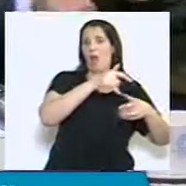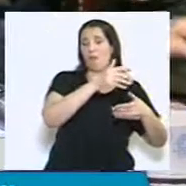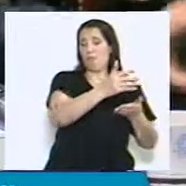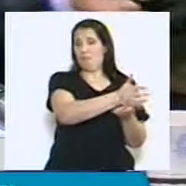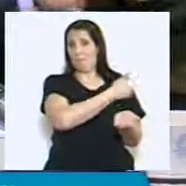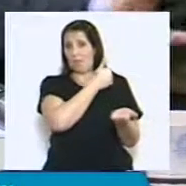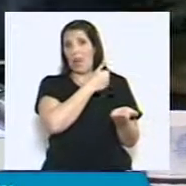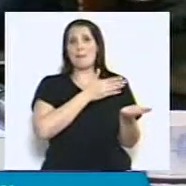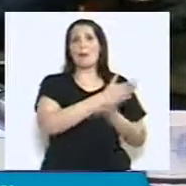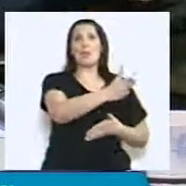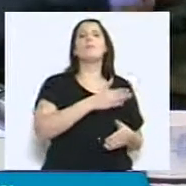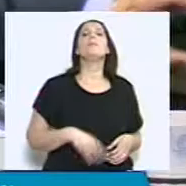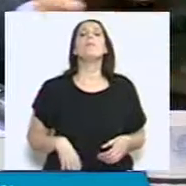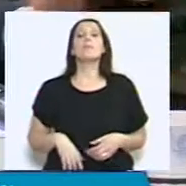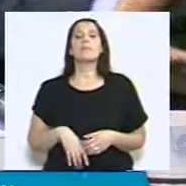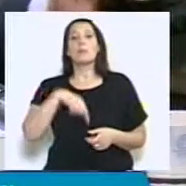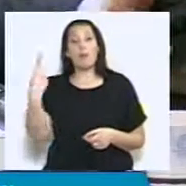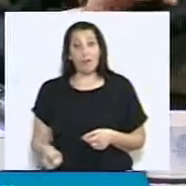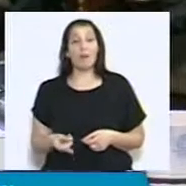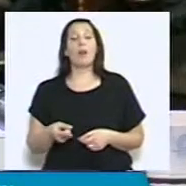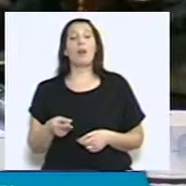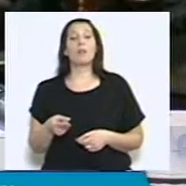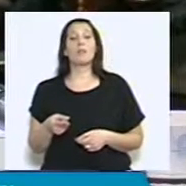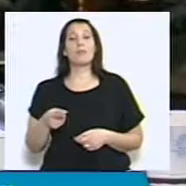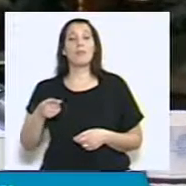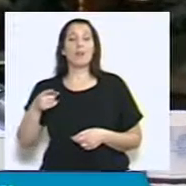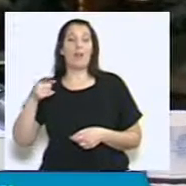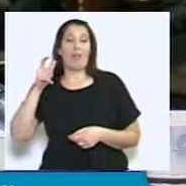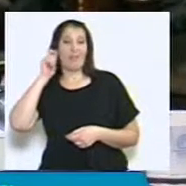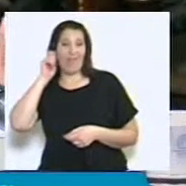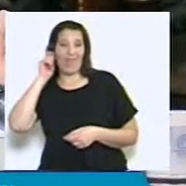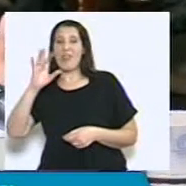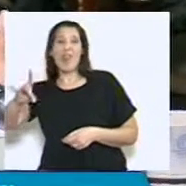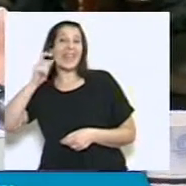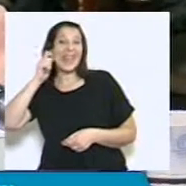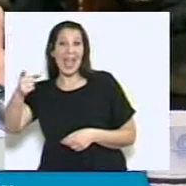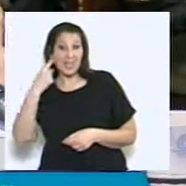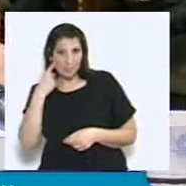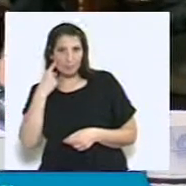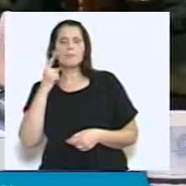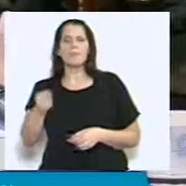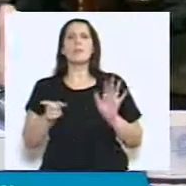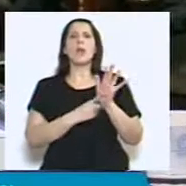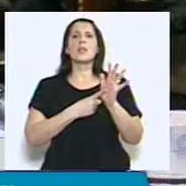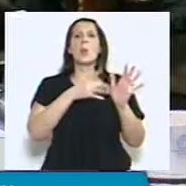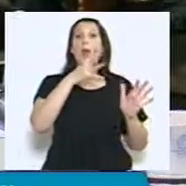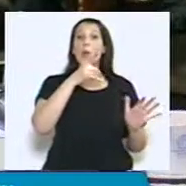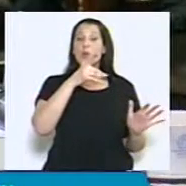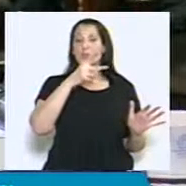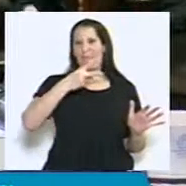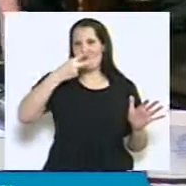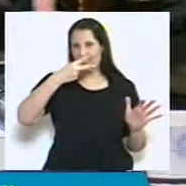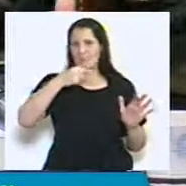los trabajadores de la dirección, lo que era entonces la Dirección General Impositiva. El artículo 14 bis de la Constitución